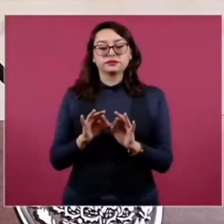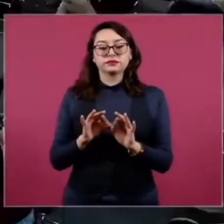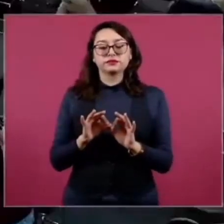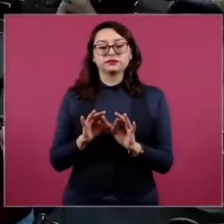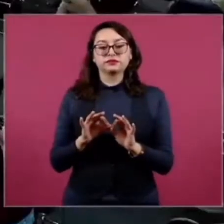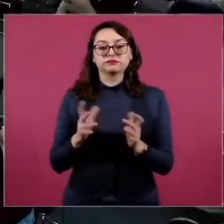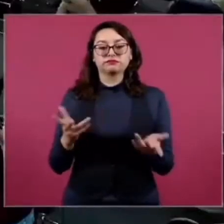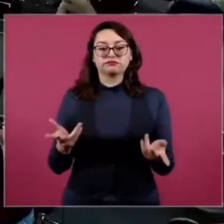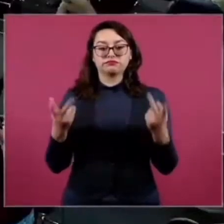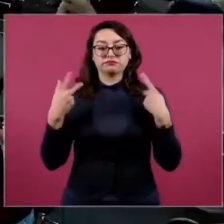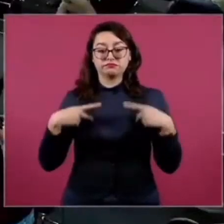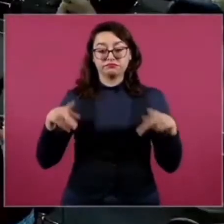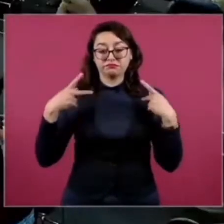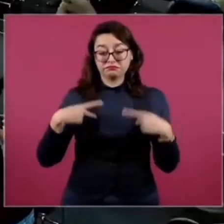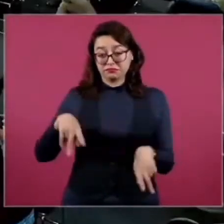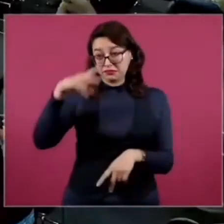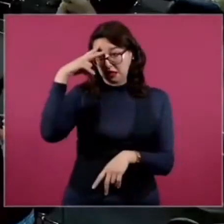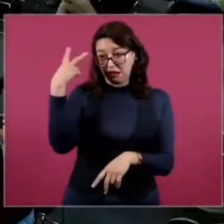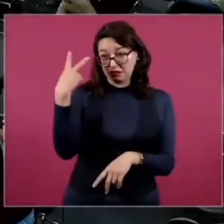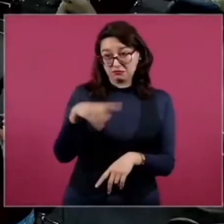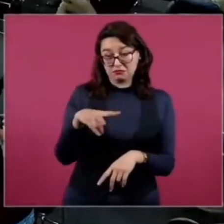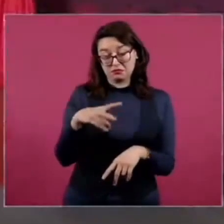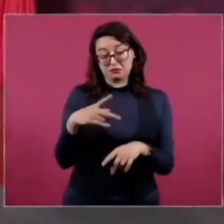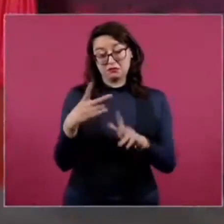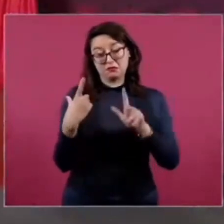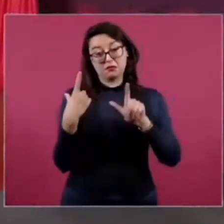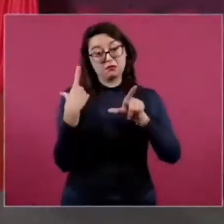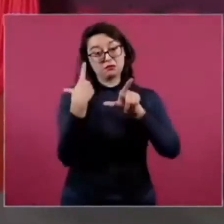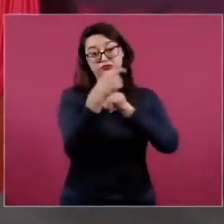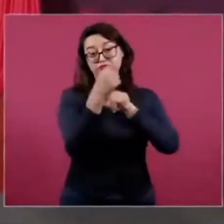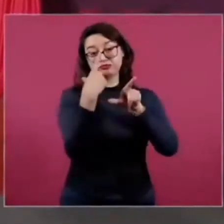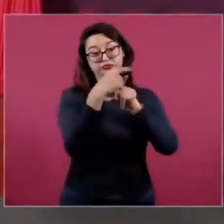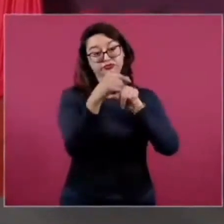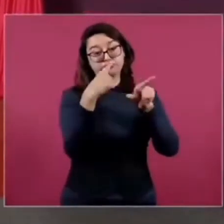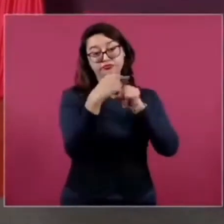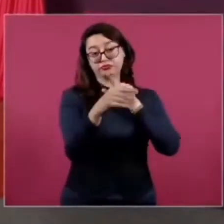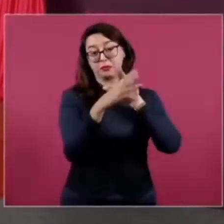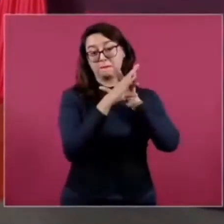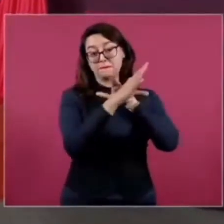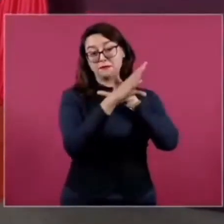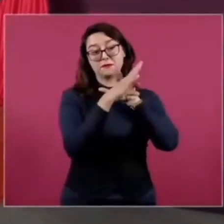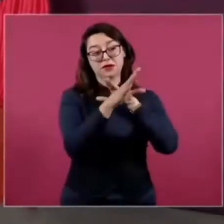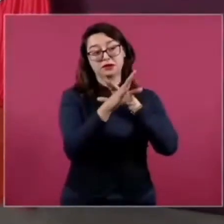son muchos los mexicanos que trabajan,